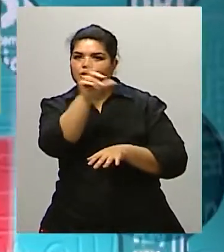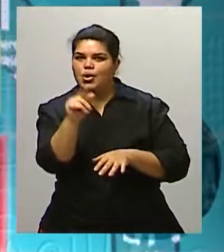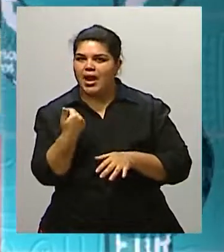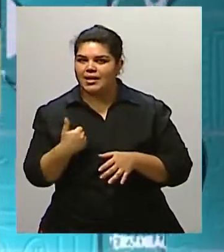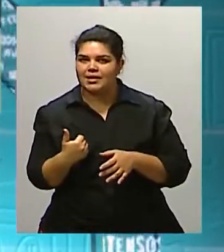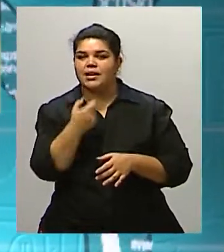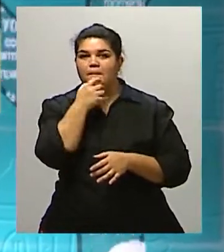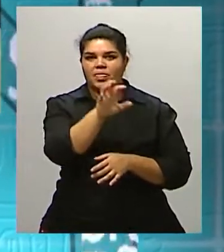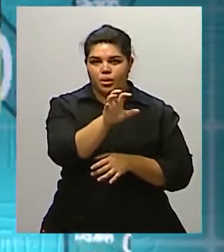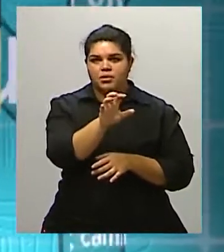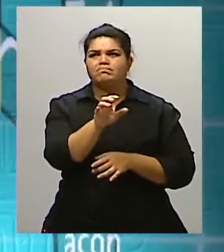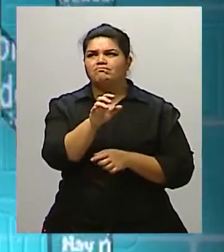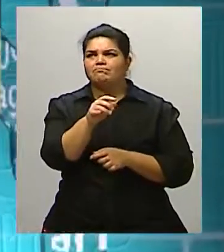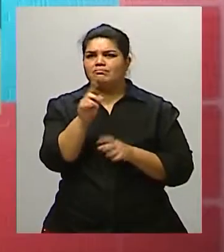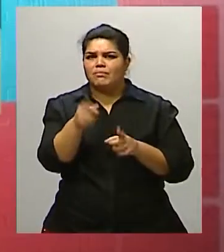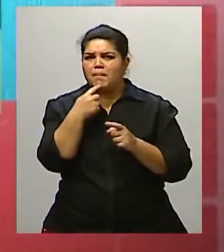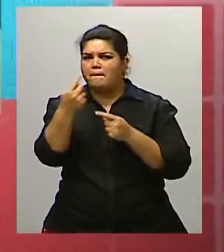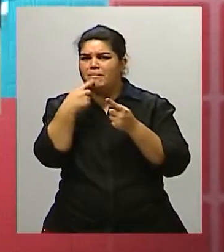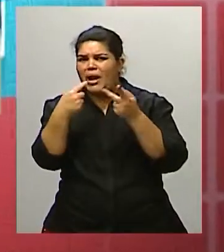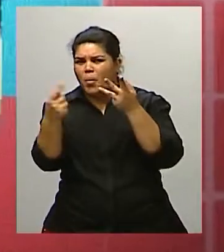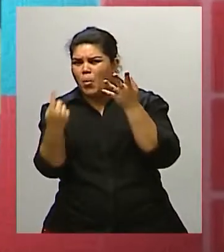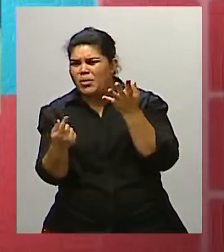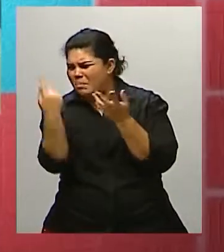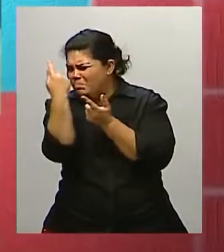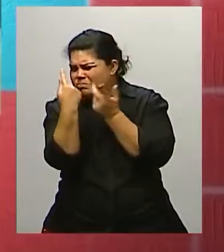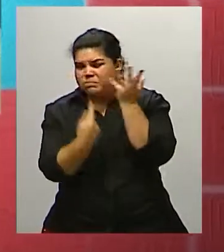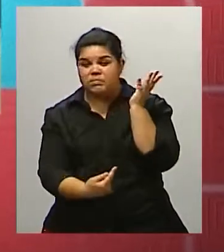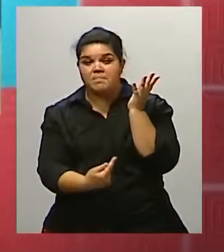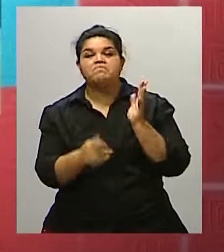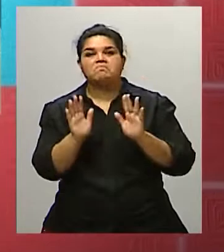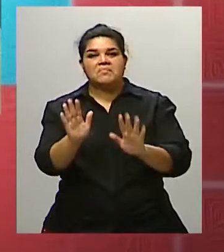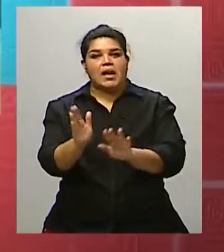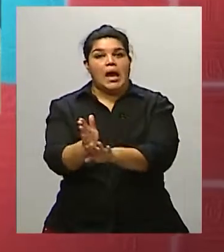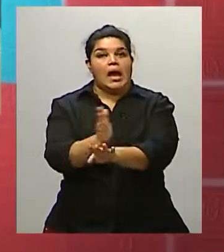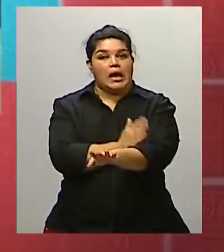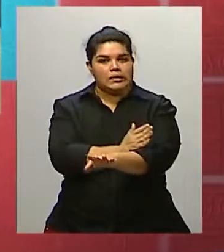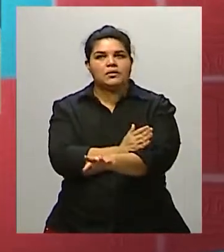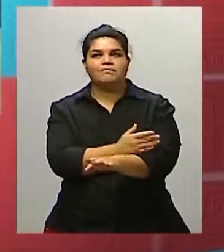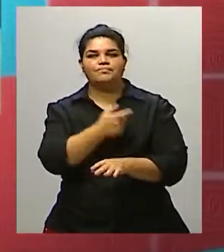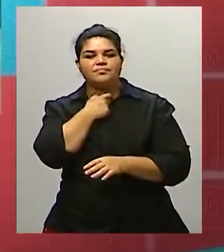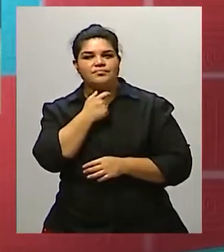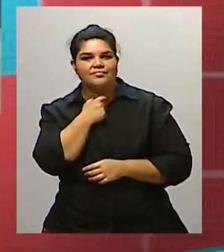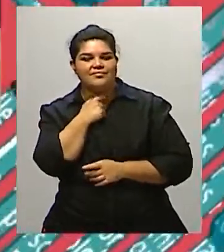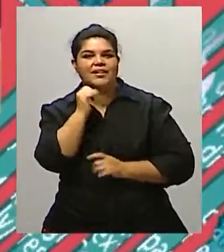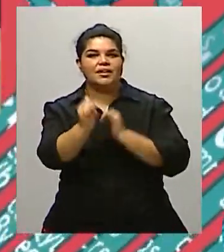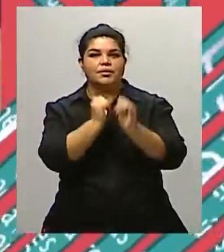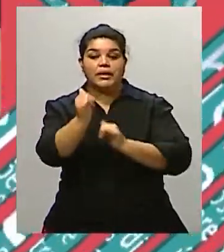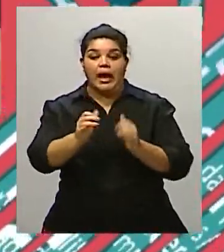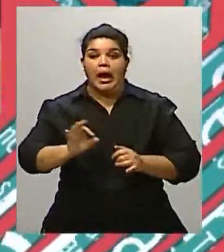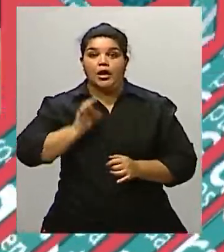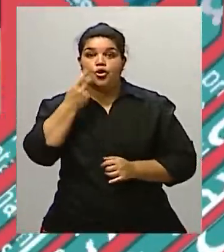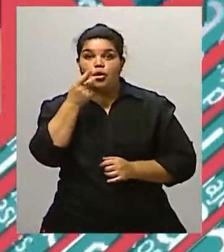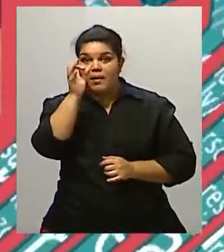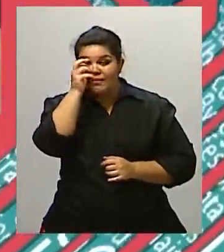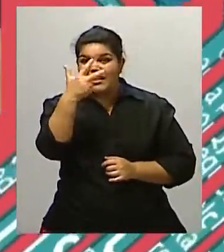para hacer, pero no queríamos dejar pasar que estamos ya, uno a veces tiene la sensación que para el 2023 falta un montón